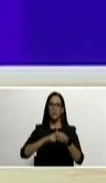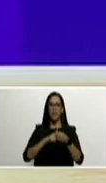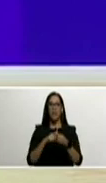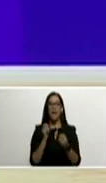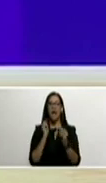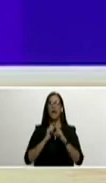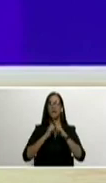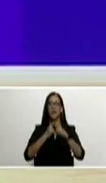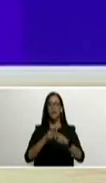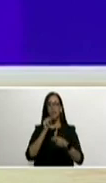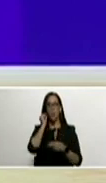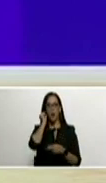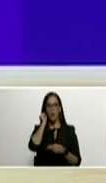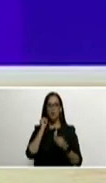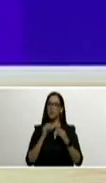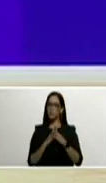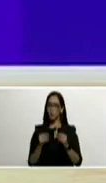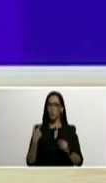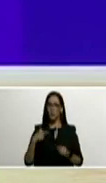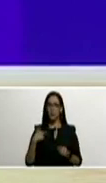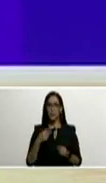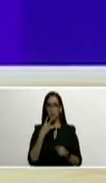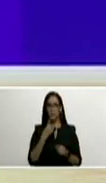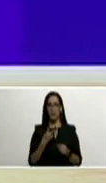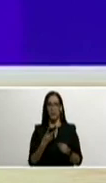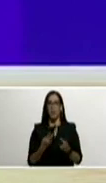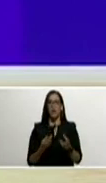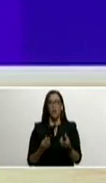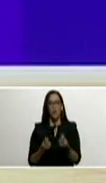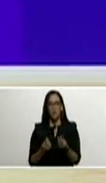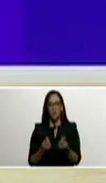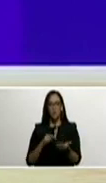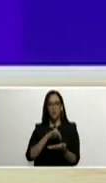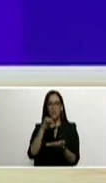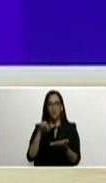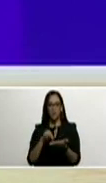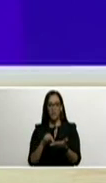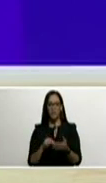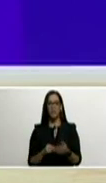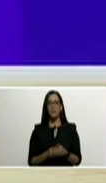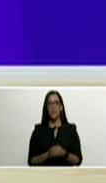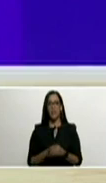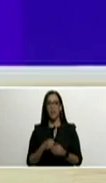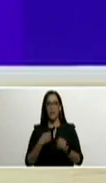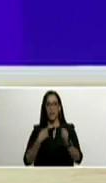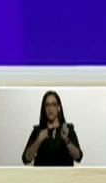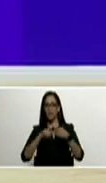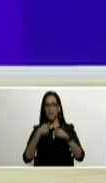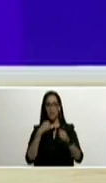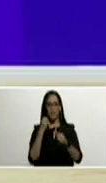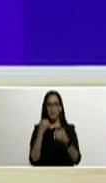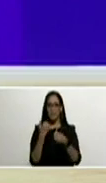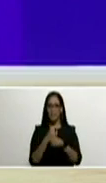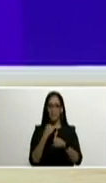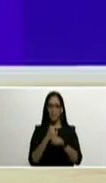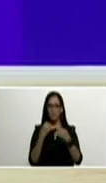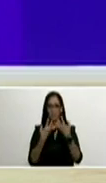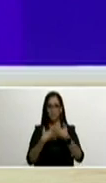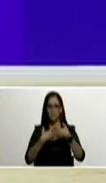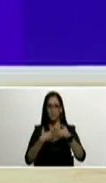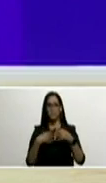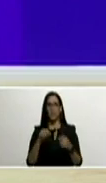Credimujer y todo lo que tiene que ver con el Fondo Nacional de Emprendimiento, las 4F